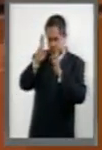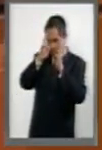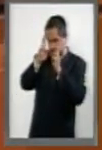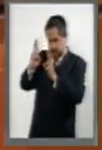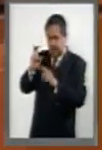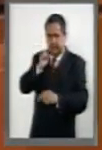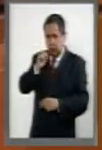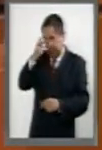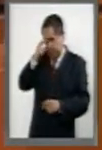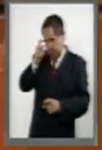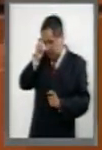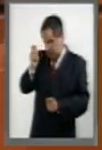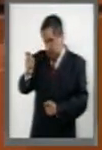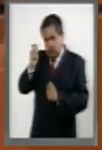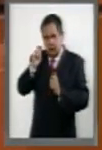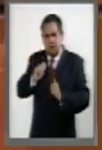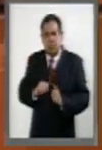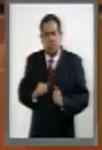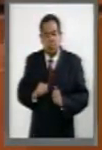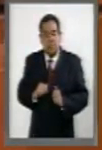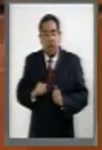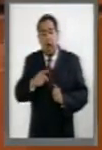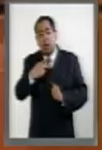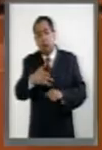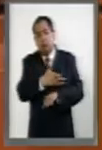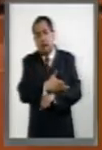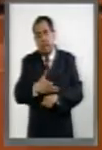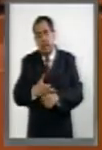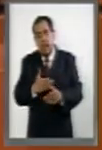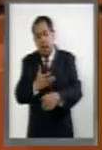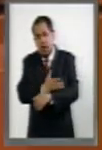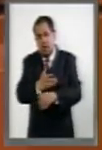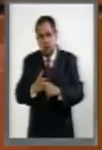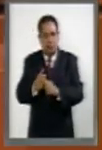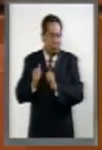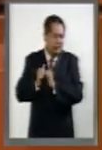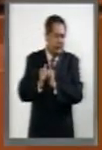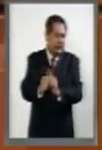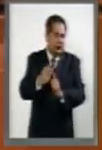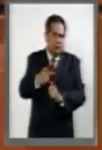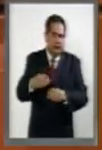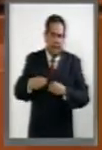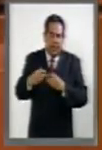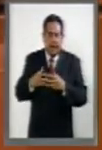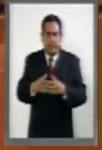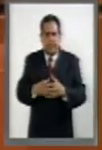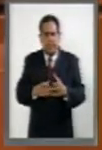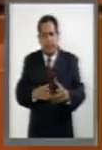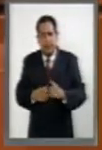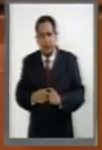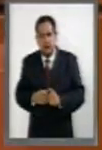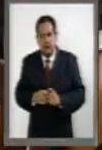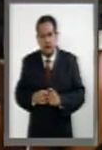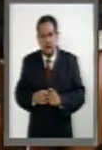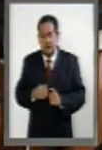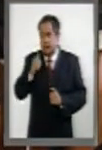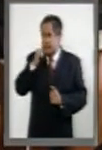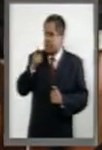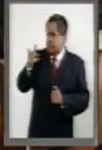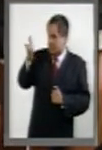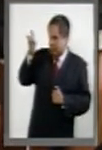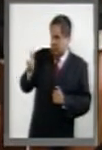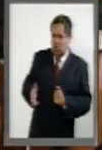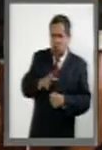de la República. A su familia, que lo acompañó toda su vida, lo pensaba siempre como un